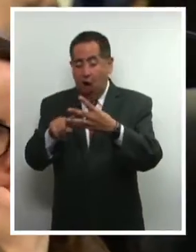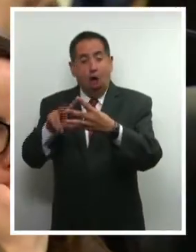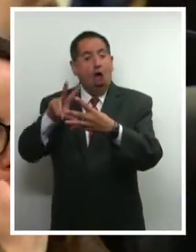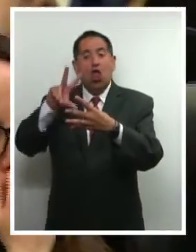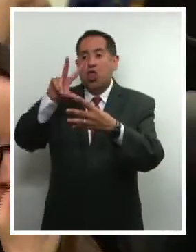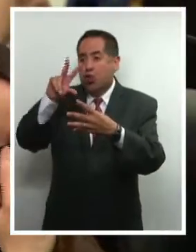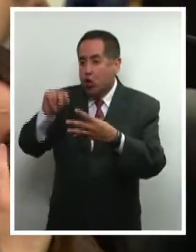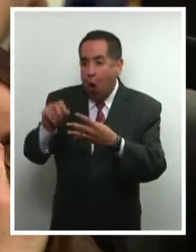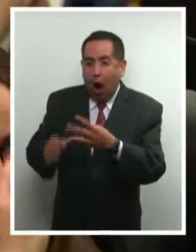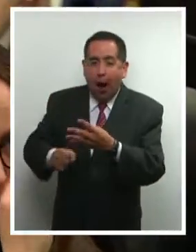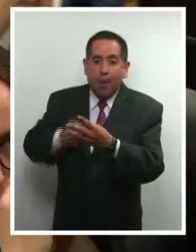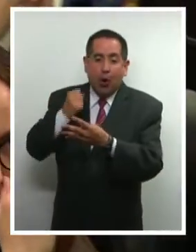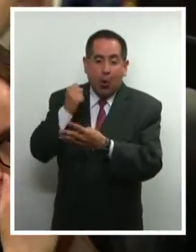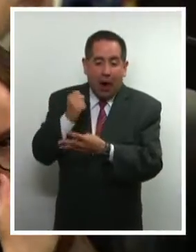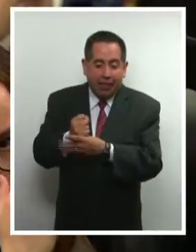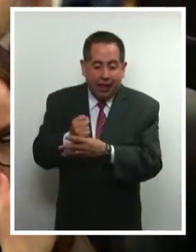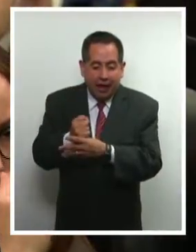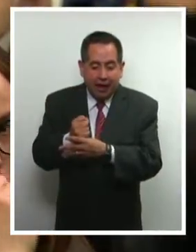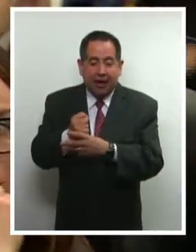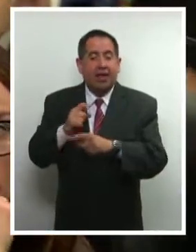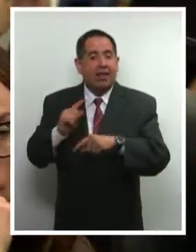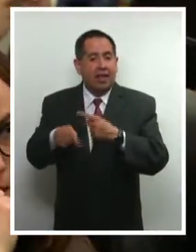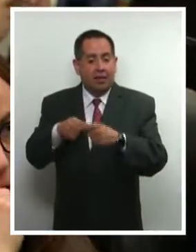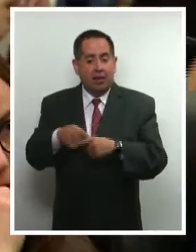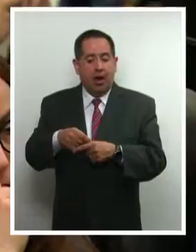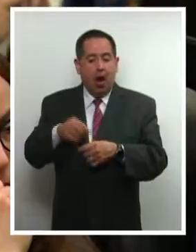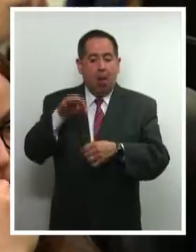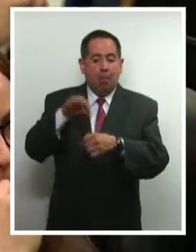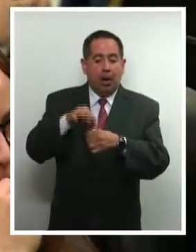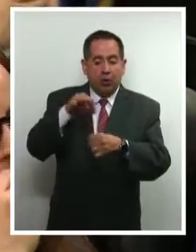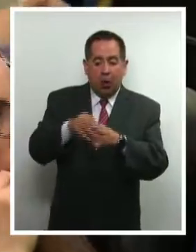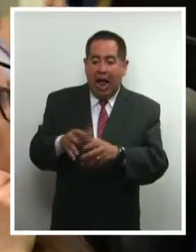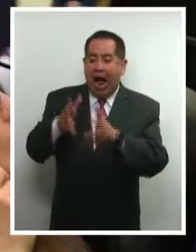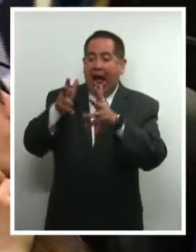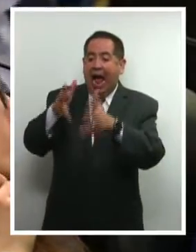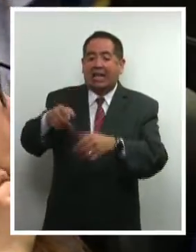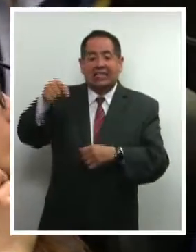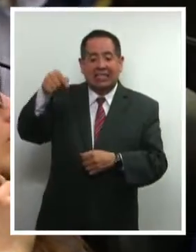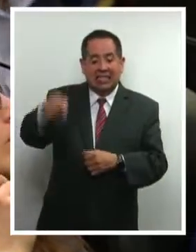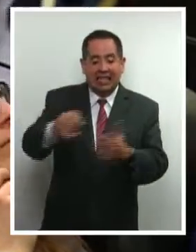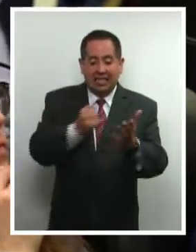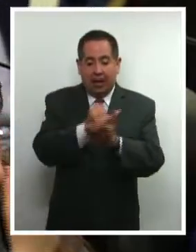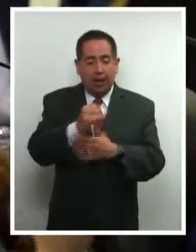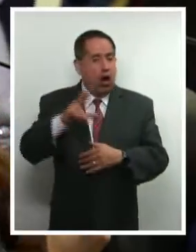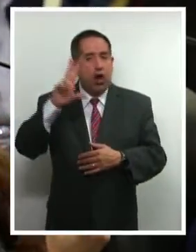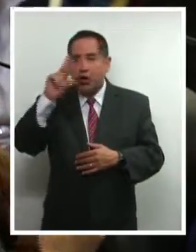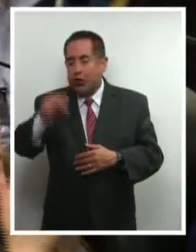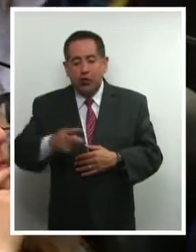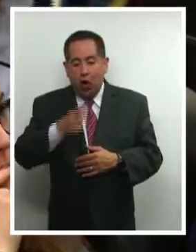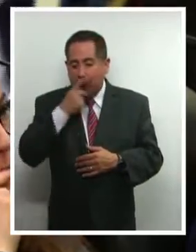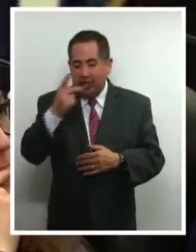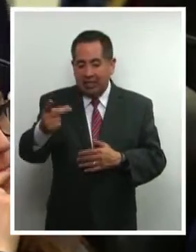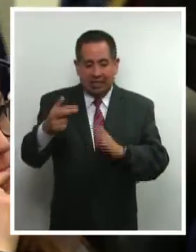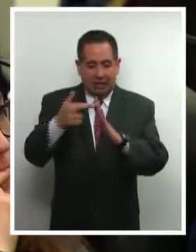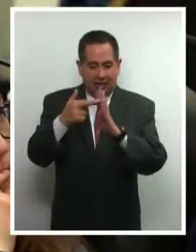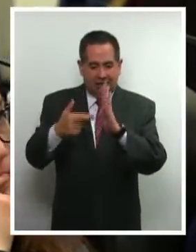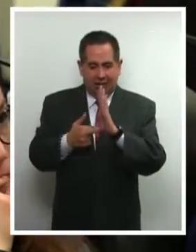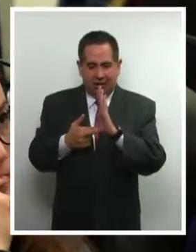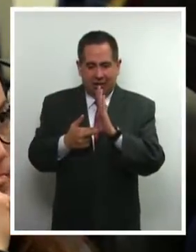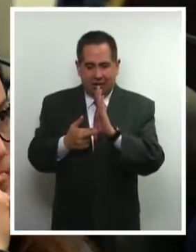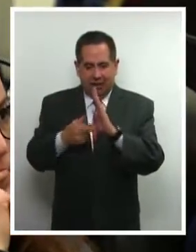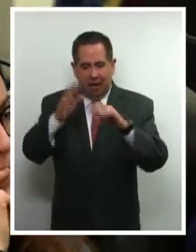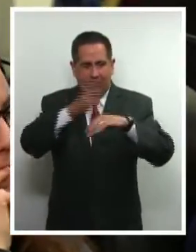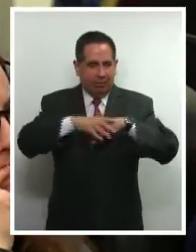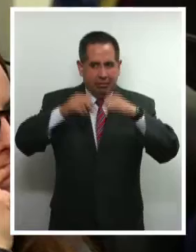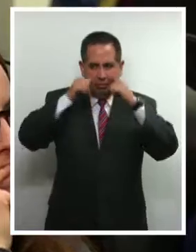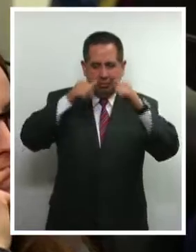aprobada, se votará en los términos del dictamen. No dice el lineamiento, les pido que